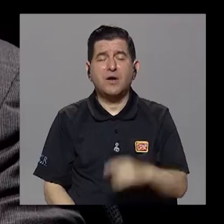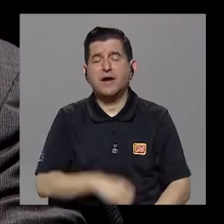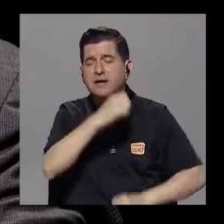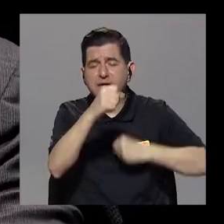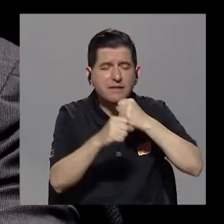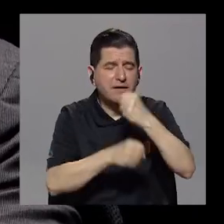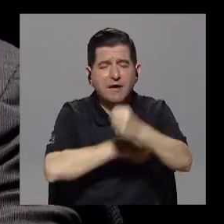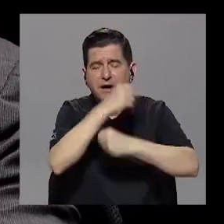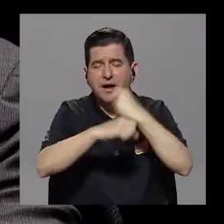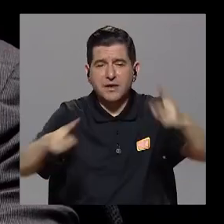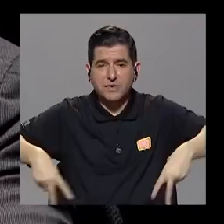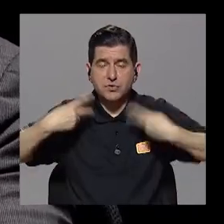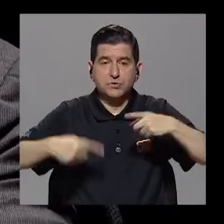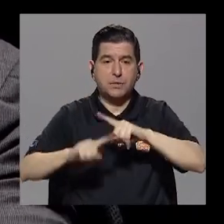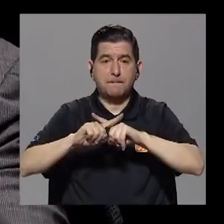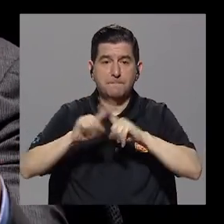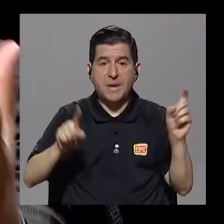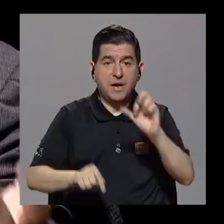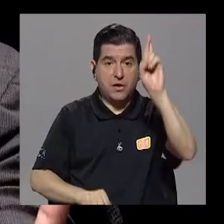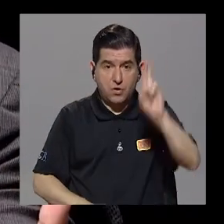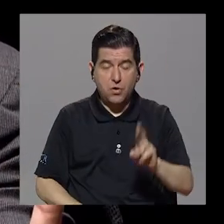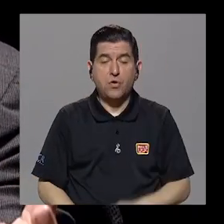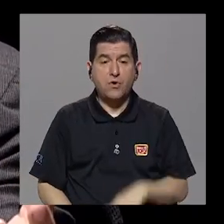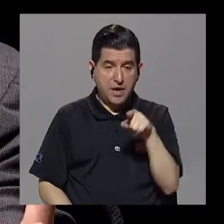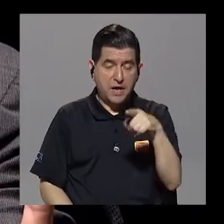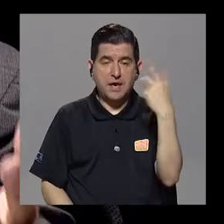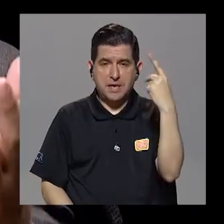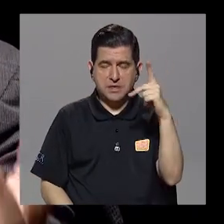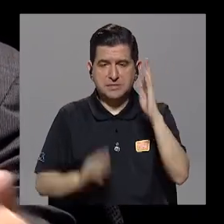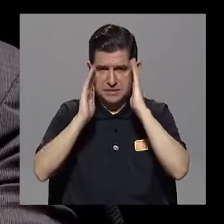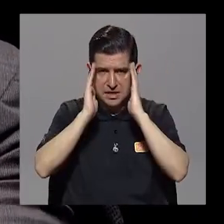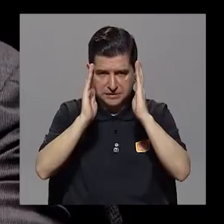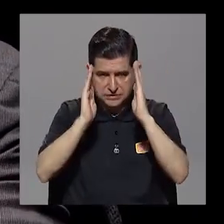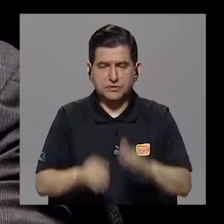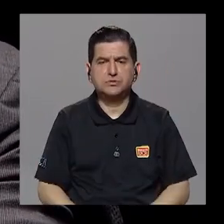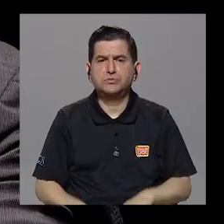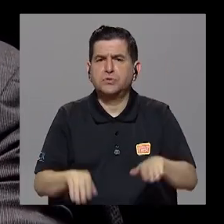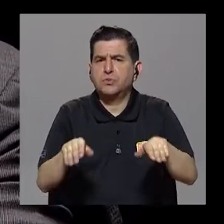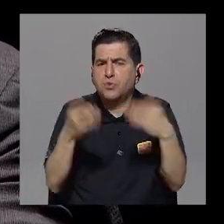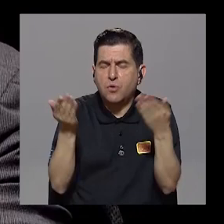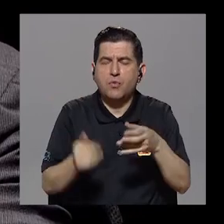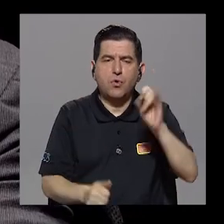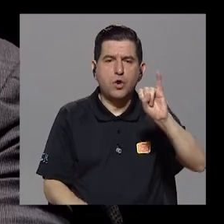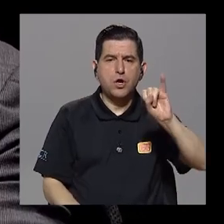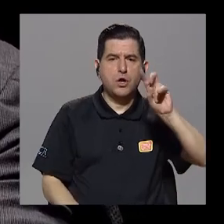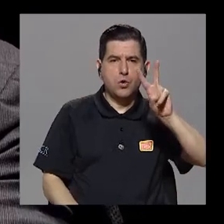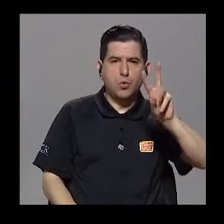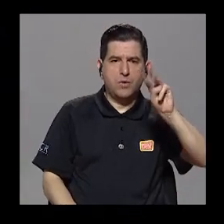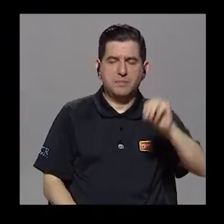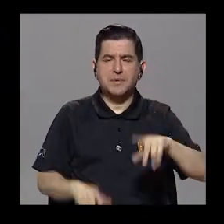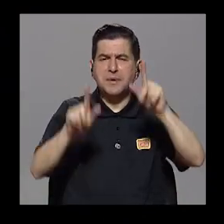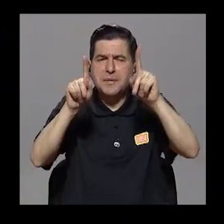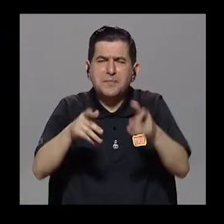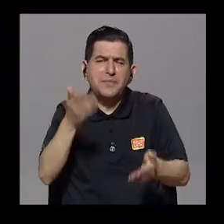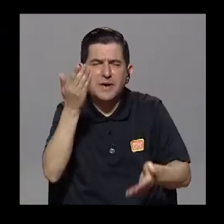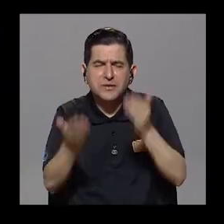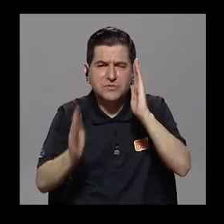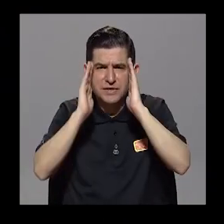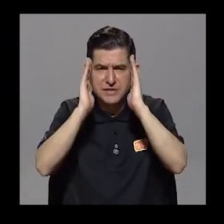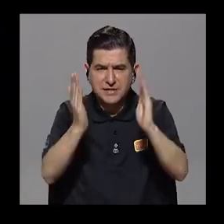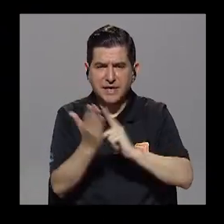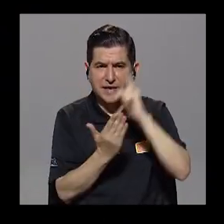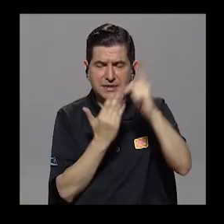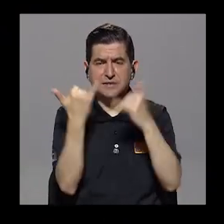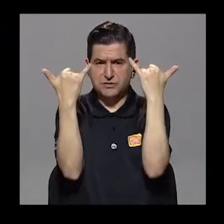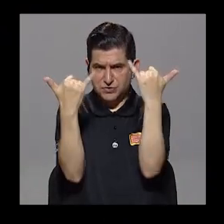longevidad. Pero en el caso de Costa Rica, cubrimos el riesgo de longevidad con el IVM. Mucha gente que tal vez está